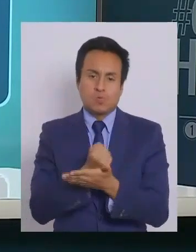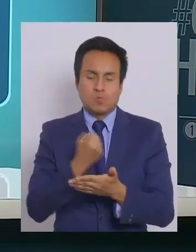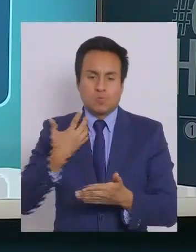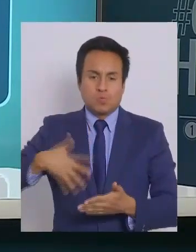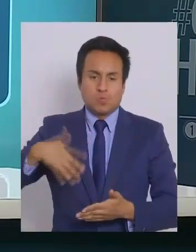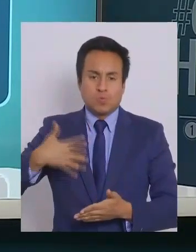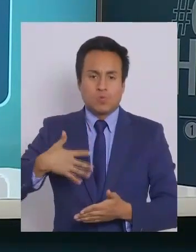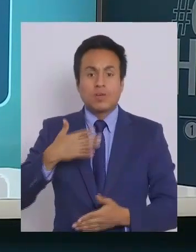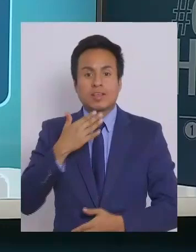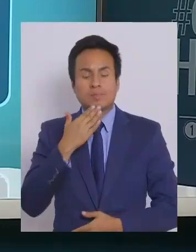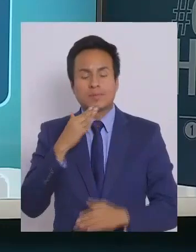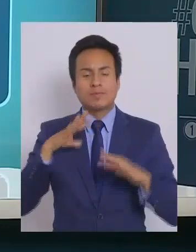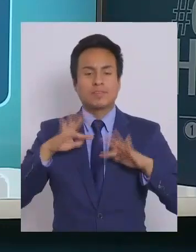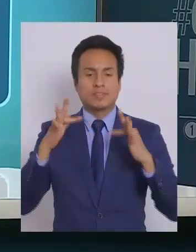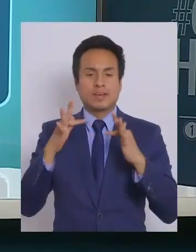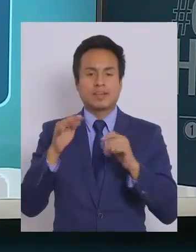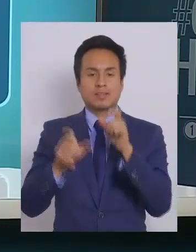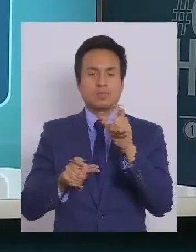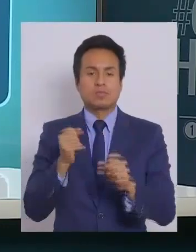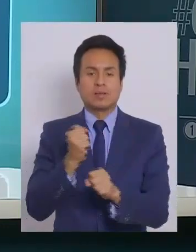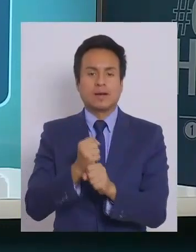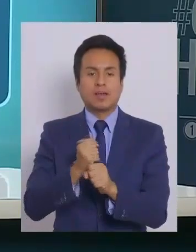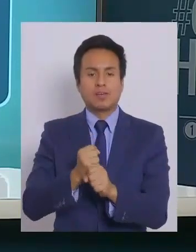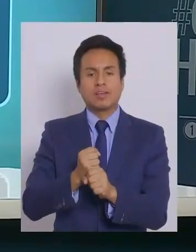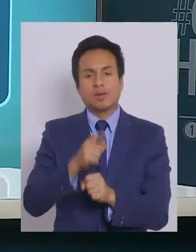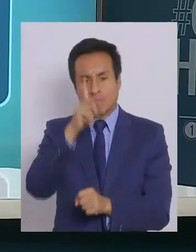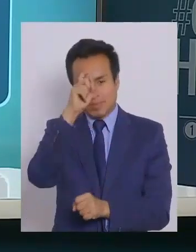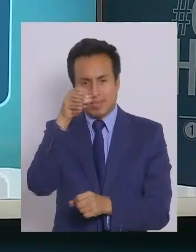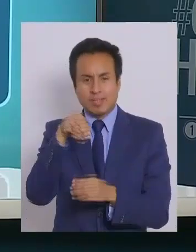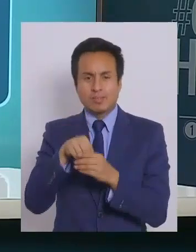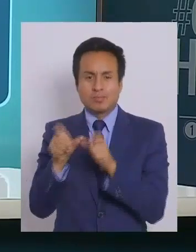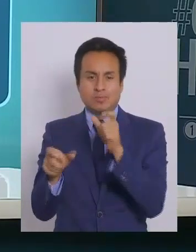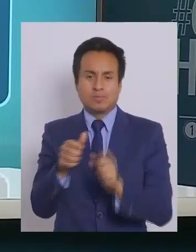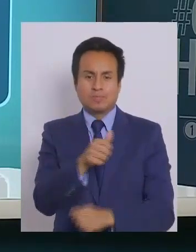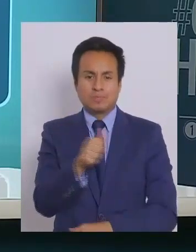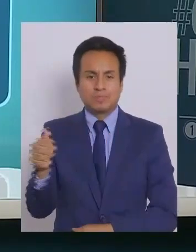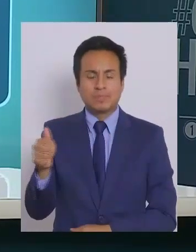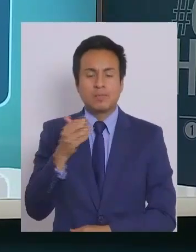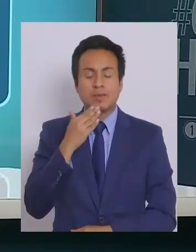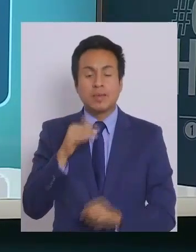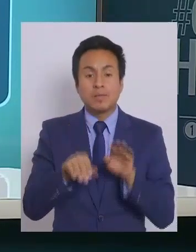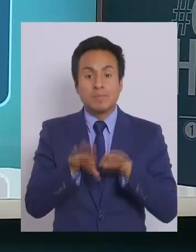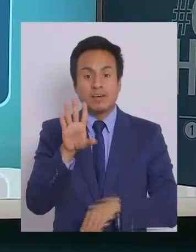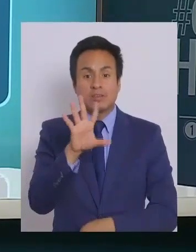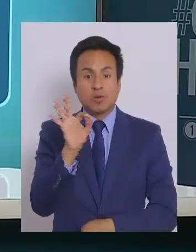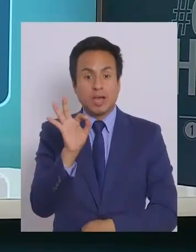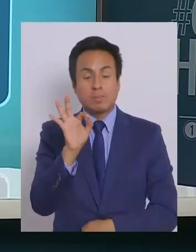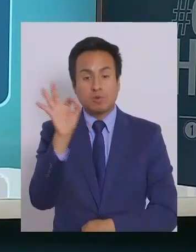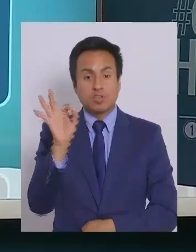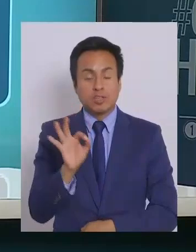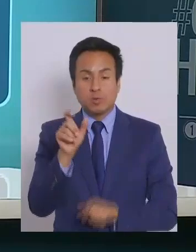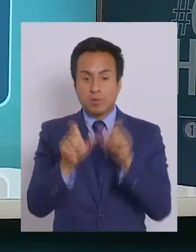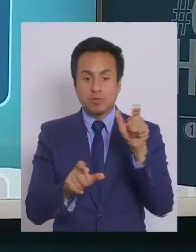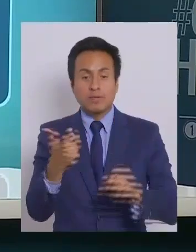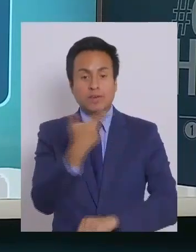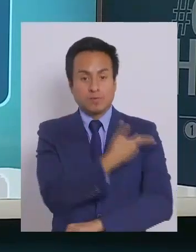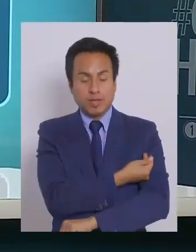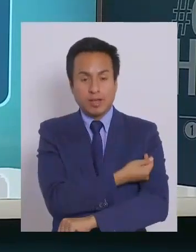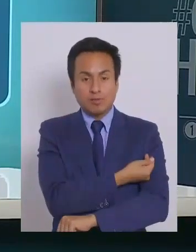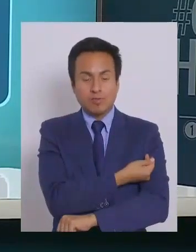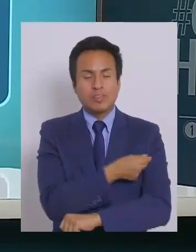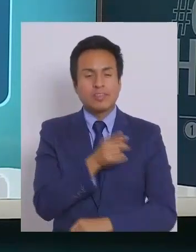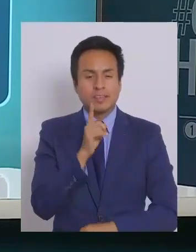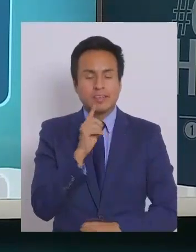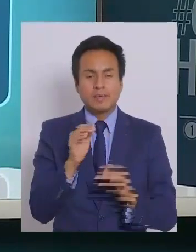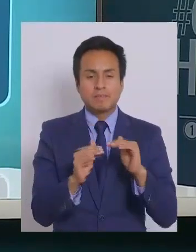felicitar a todo el personal de salud y lo más destacable más del 50% de los vacunados tienen